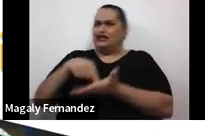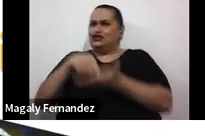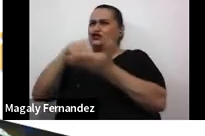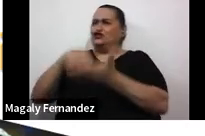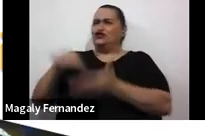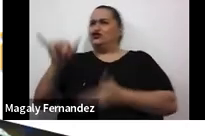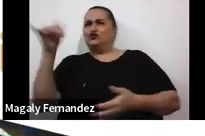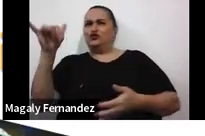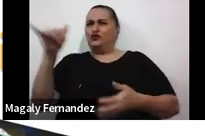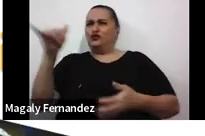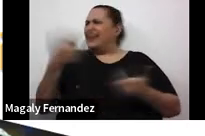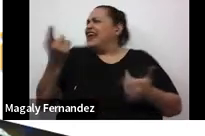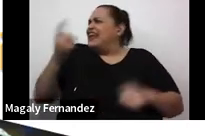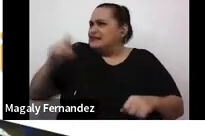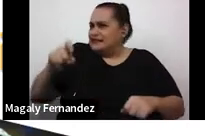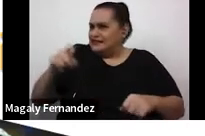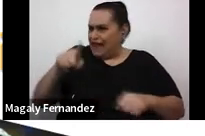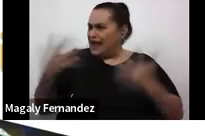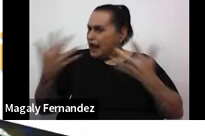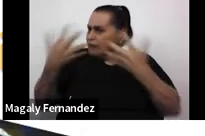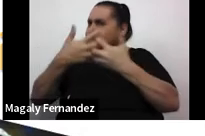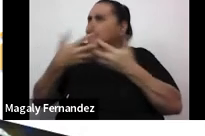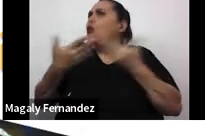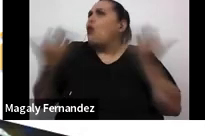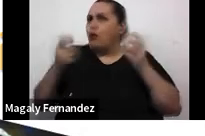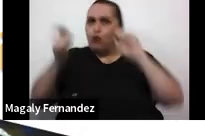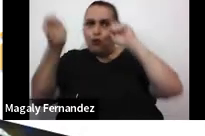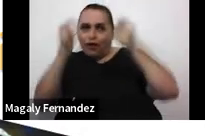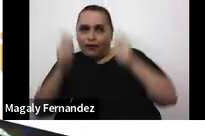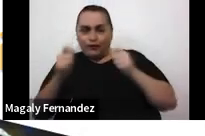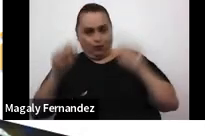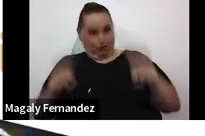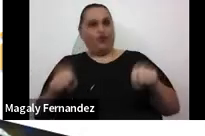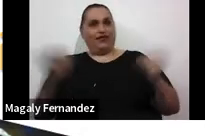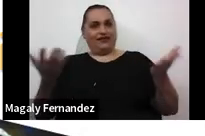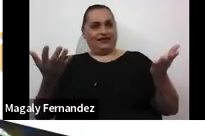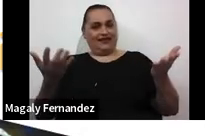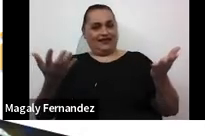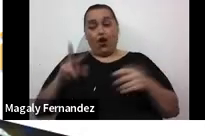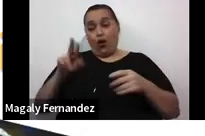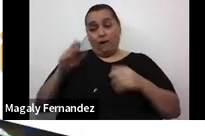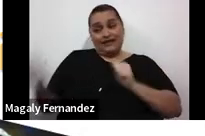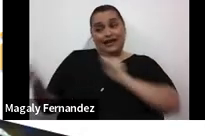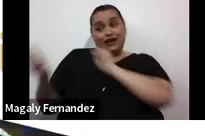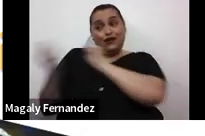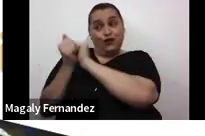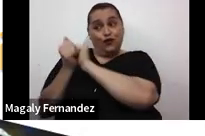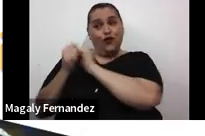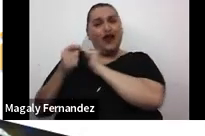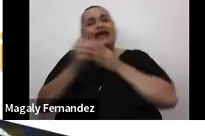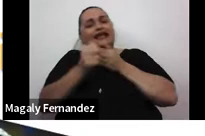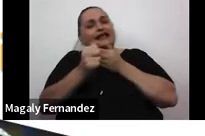qué ocuparía como sea bueno sí hay algunas adaptaciones que hacer de hecho el compañero que va a la par de él es la persona que le va